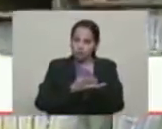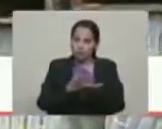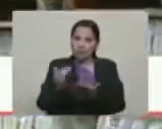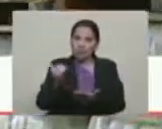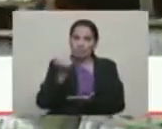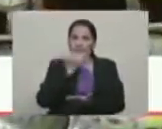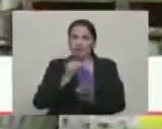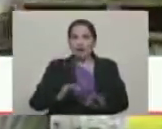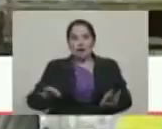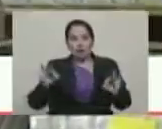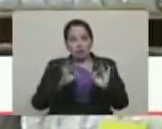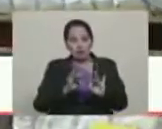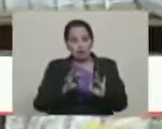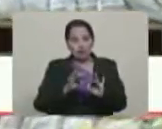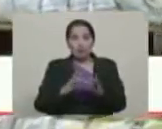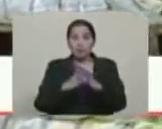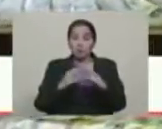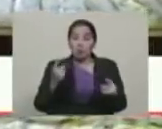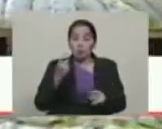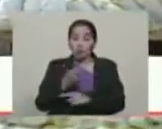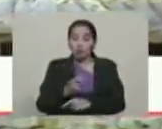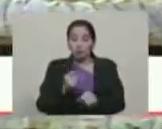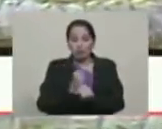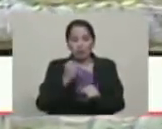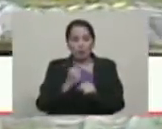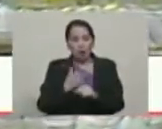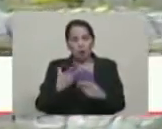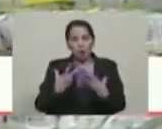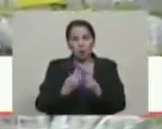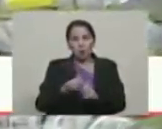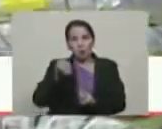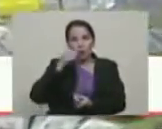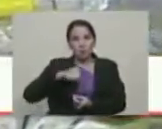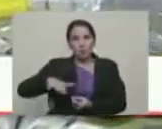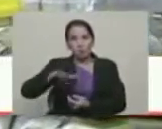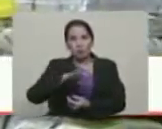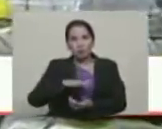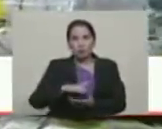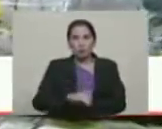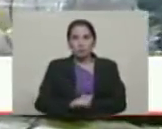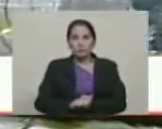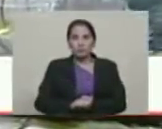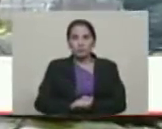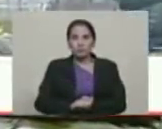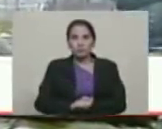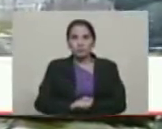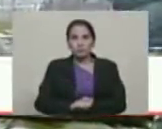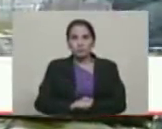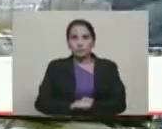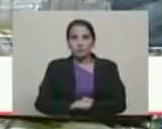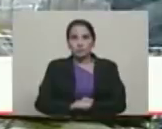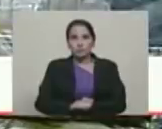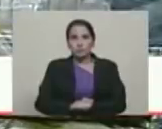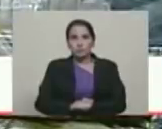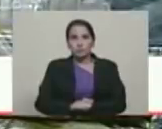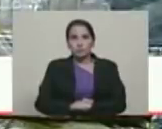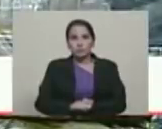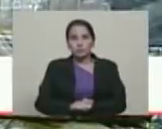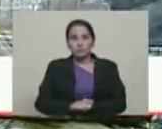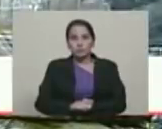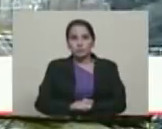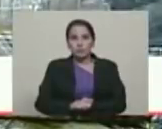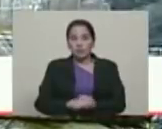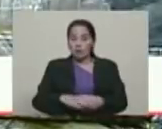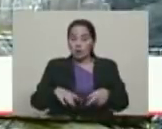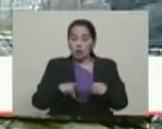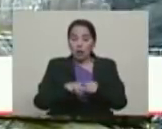misión. Todo hay que hacerlo con el pueblo, todo. Con el pueblo, todo. Sin el pueblo, nada. Por eso el